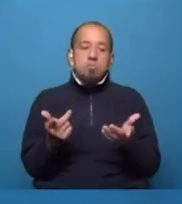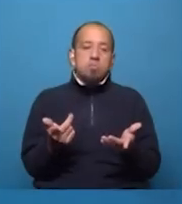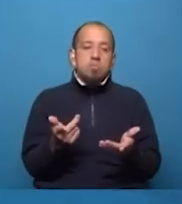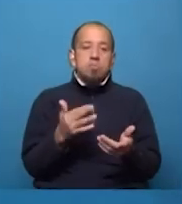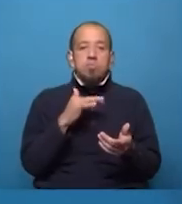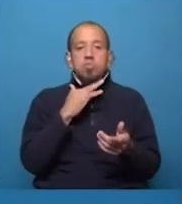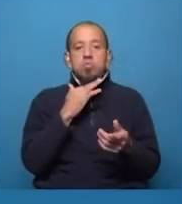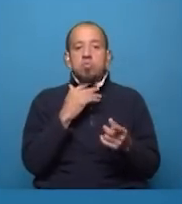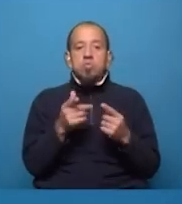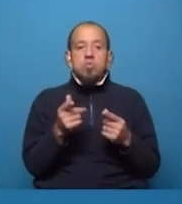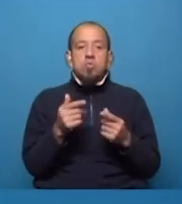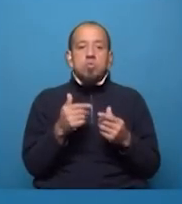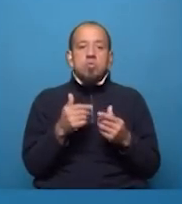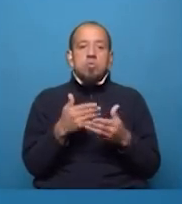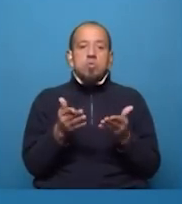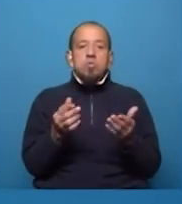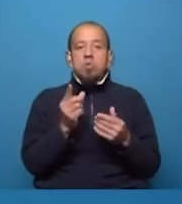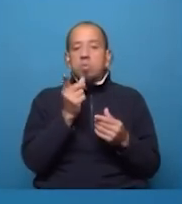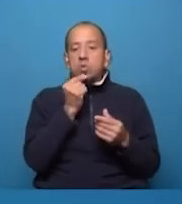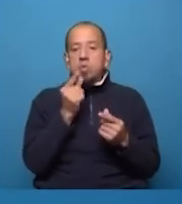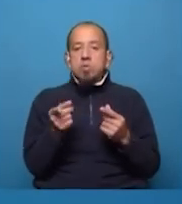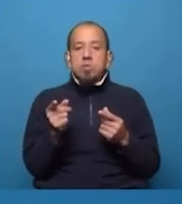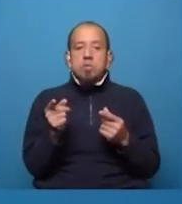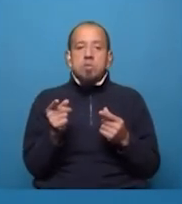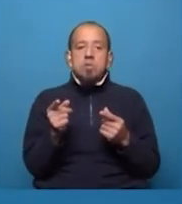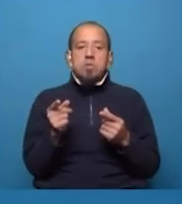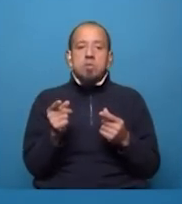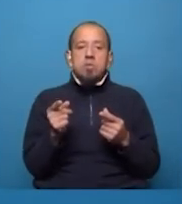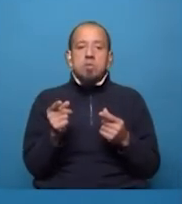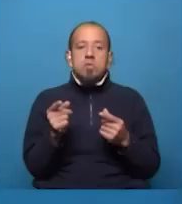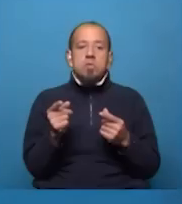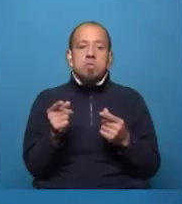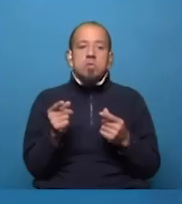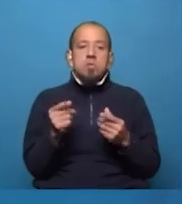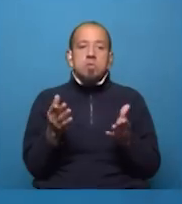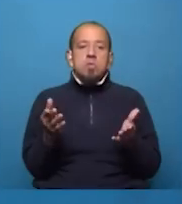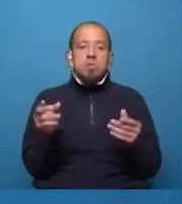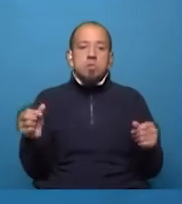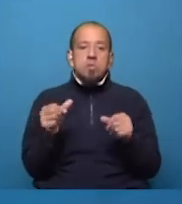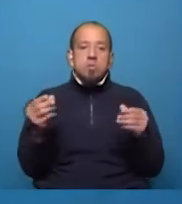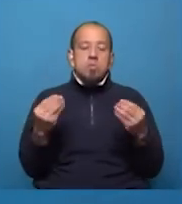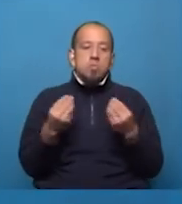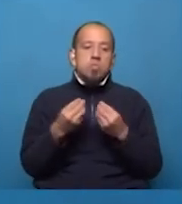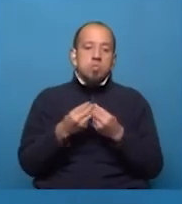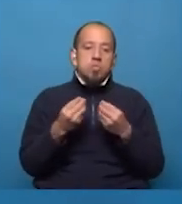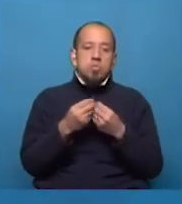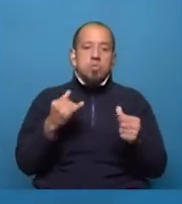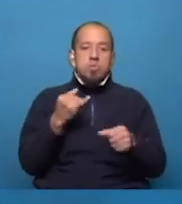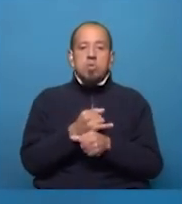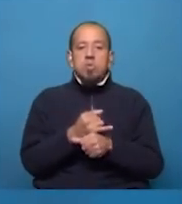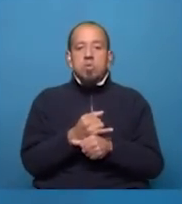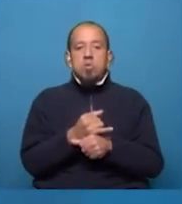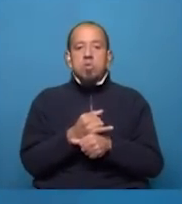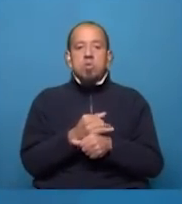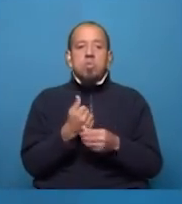detectó a raíz de la buena acción policial este que se cometieron un montón de errores que se escapó plata que se